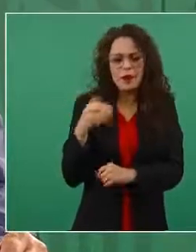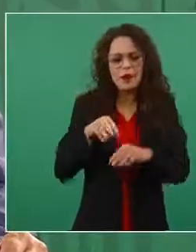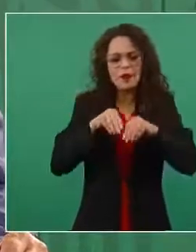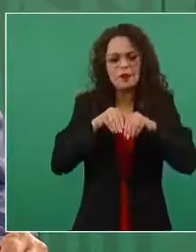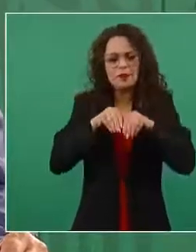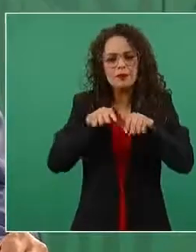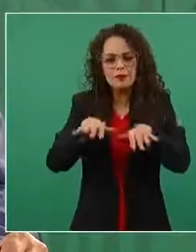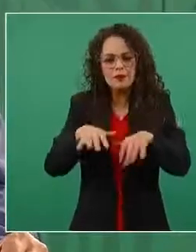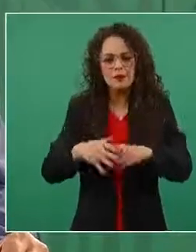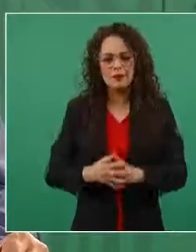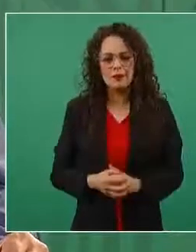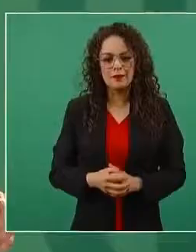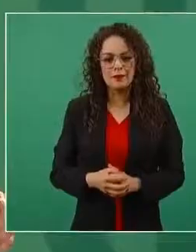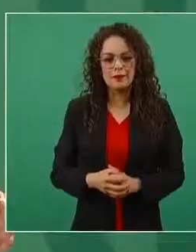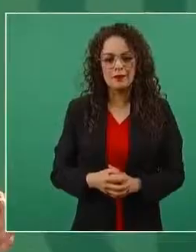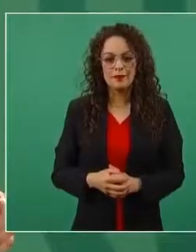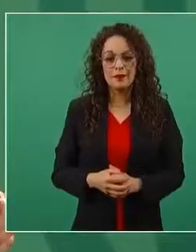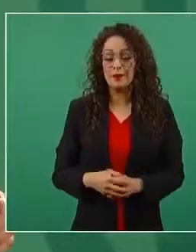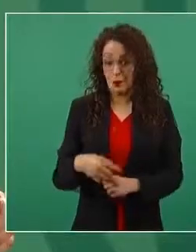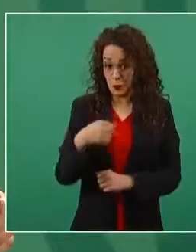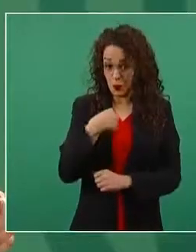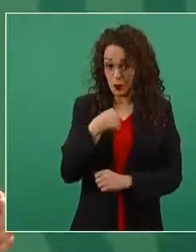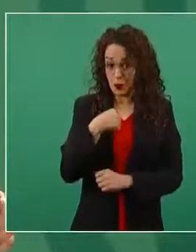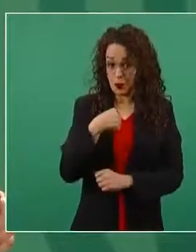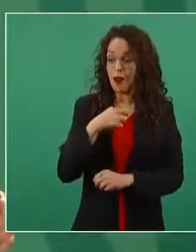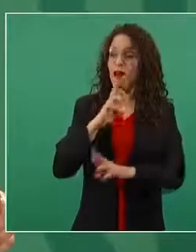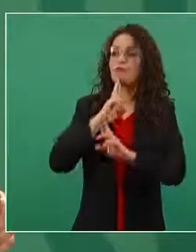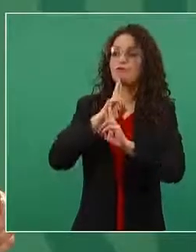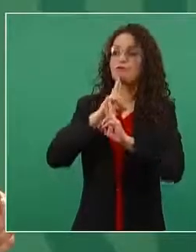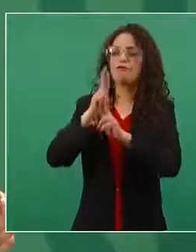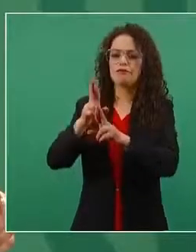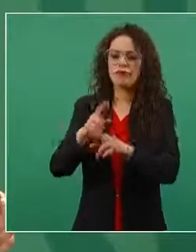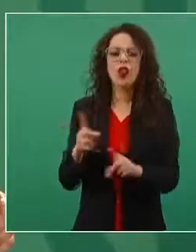les contesté en Twitter.